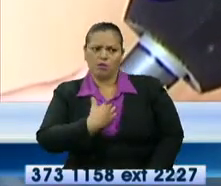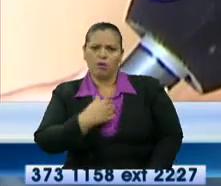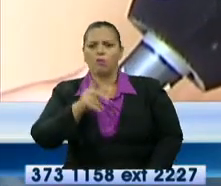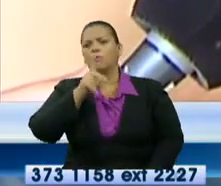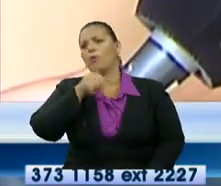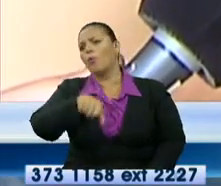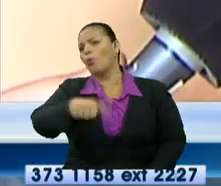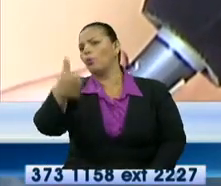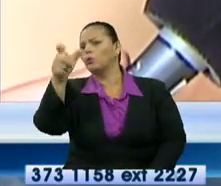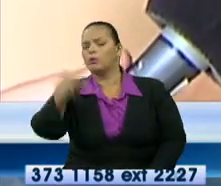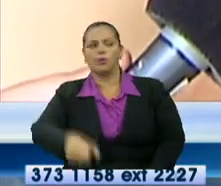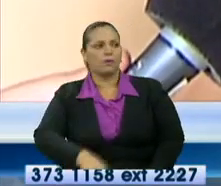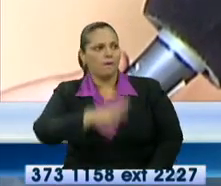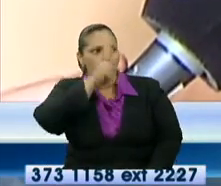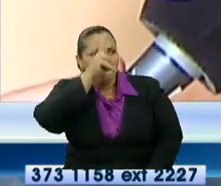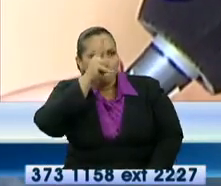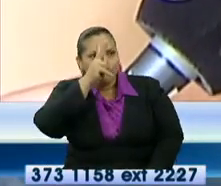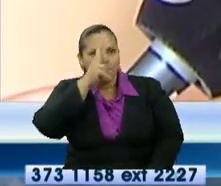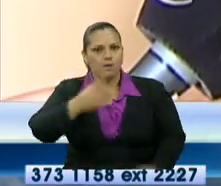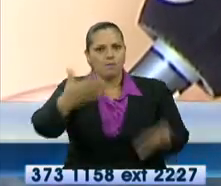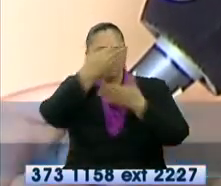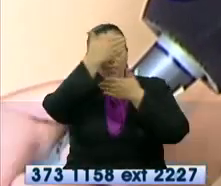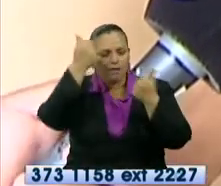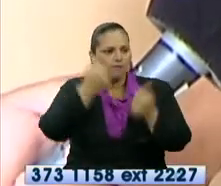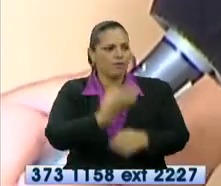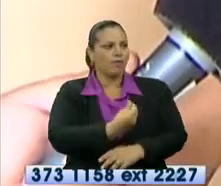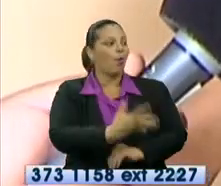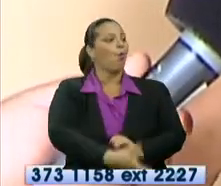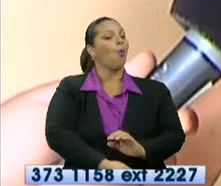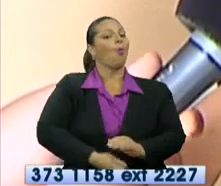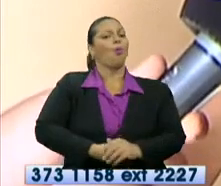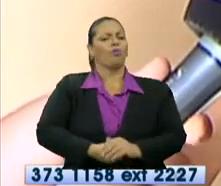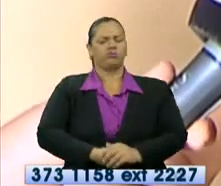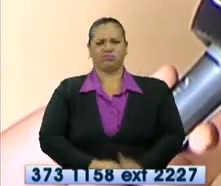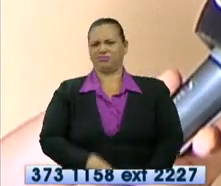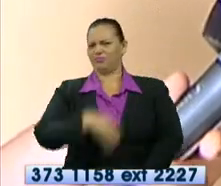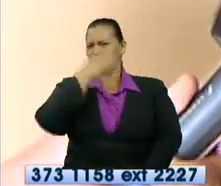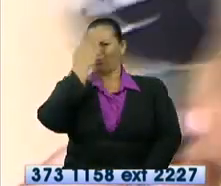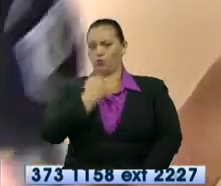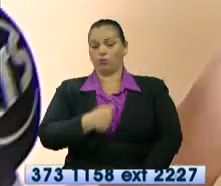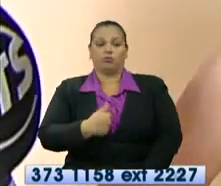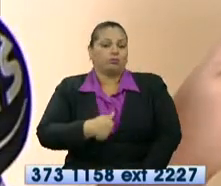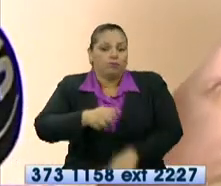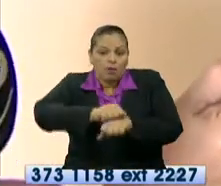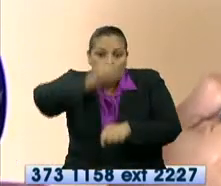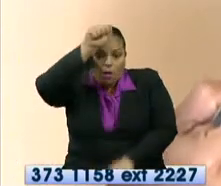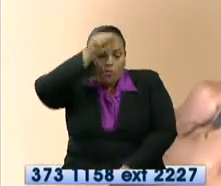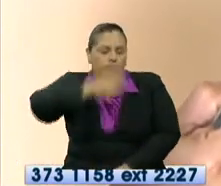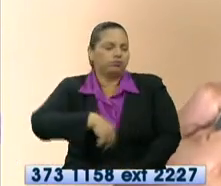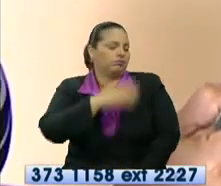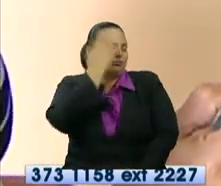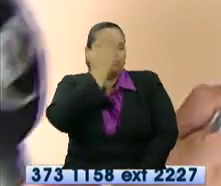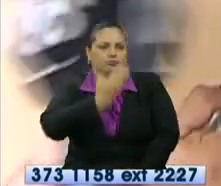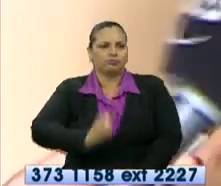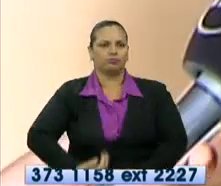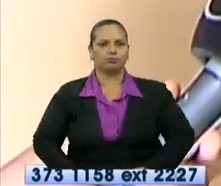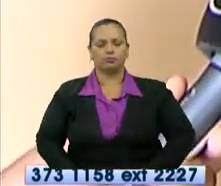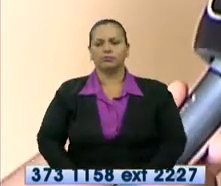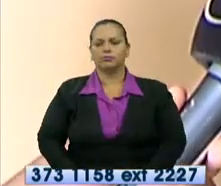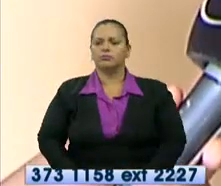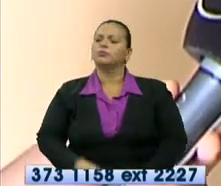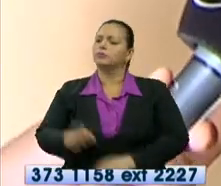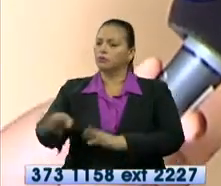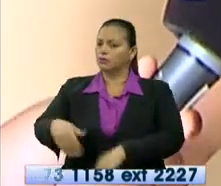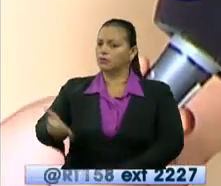soborno cuál va no es un existido nunca no yo no puedo hacer que eso sea cierto eso local nunca jamás lo han extorsionado ni a